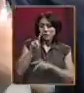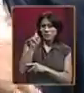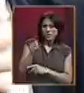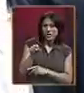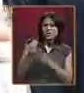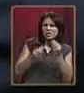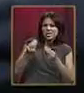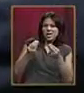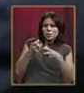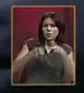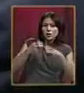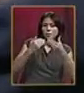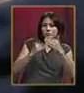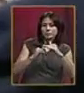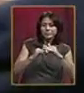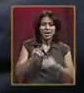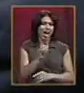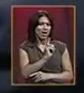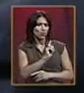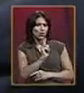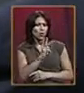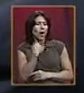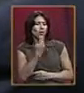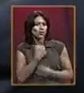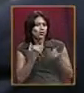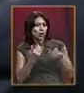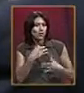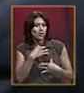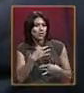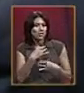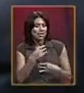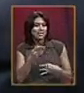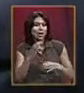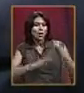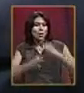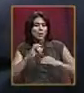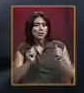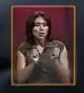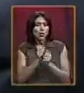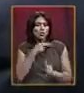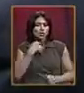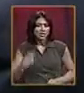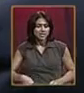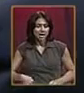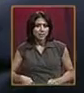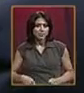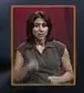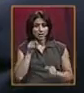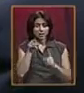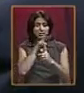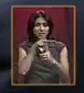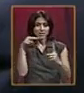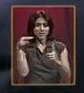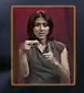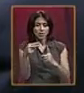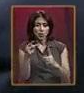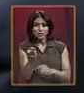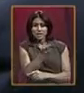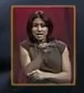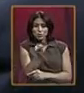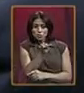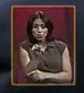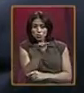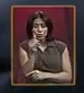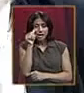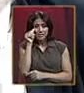pero no, ahora nos interesa el comercio con China. Esa visión de estos dos